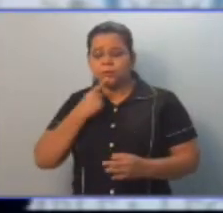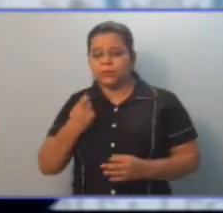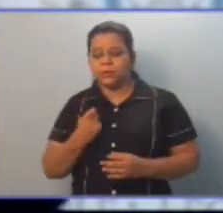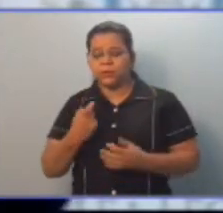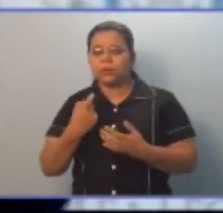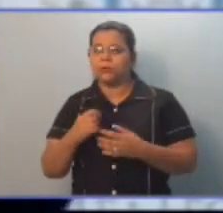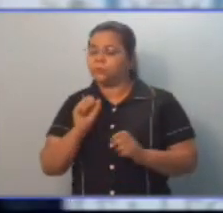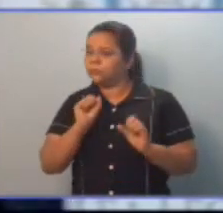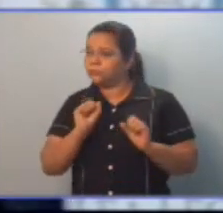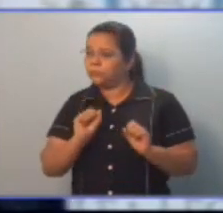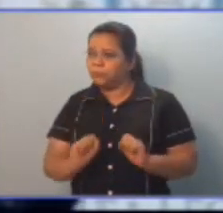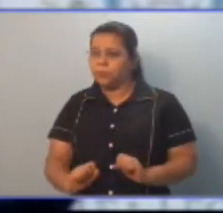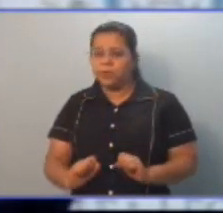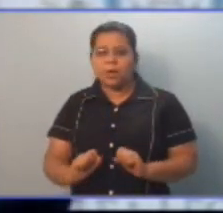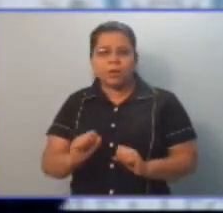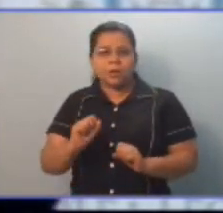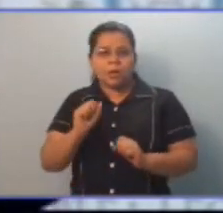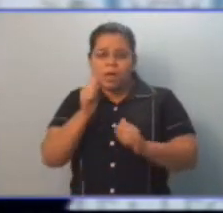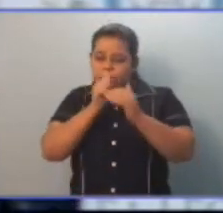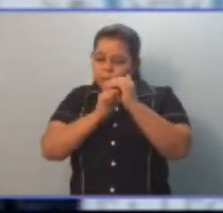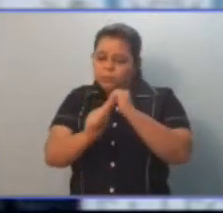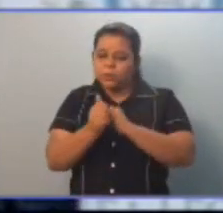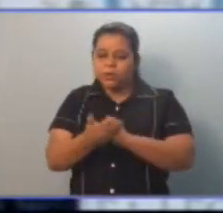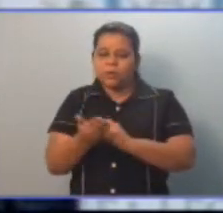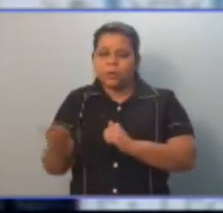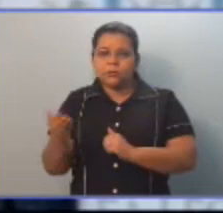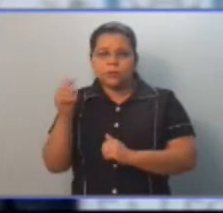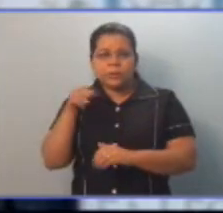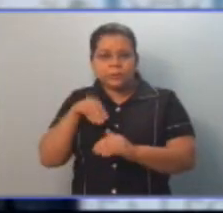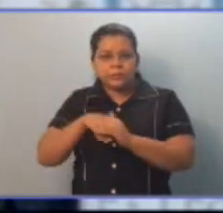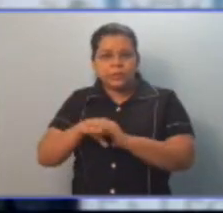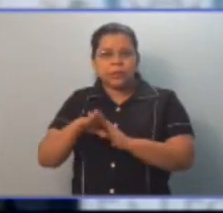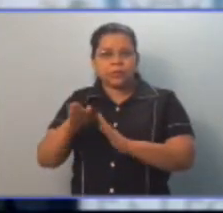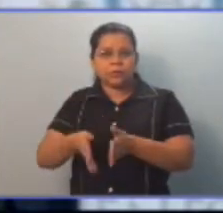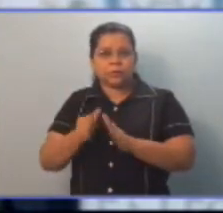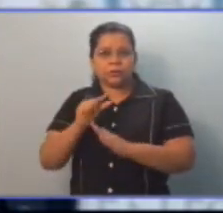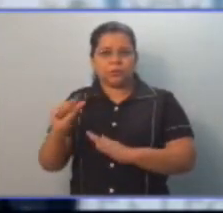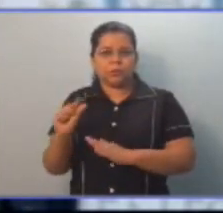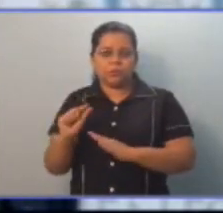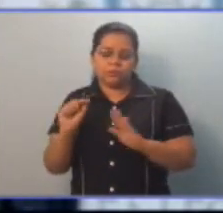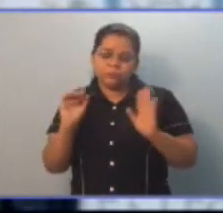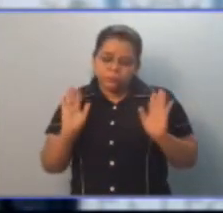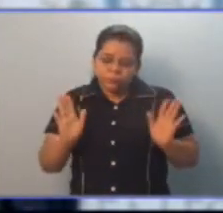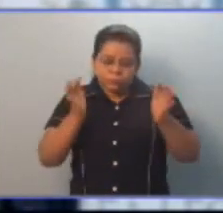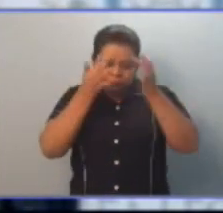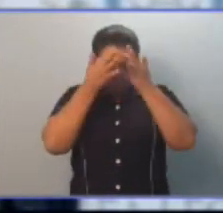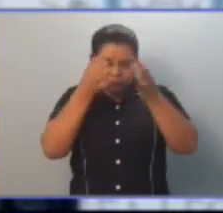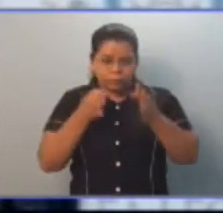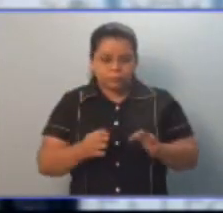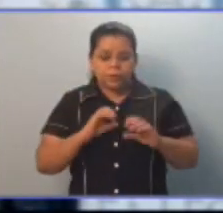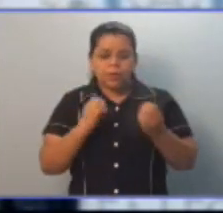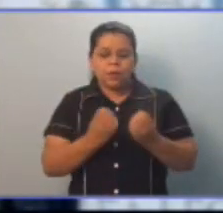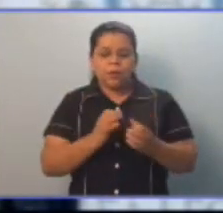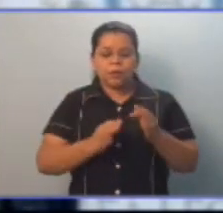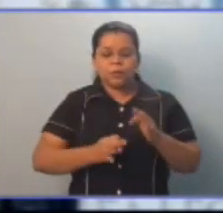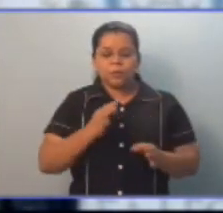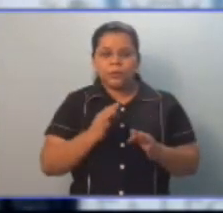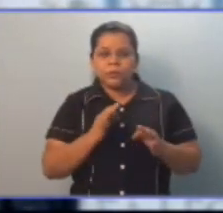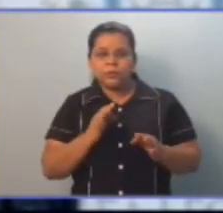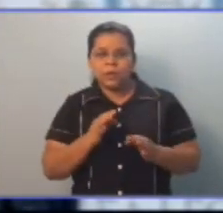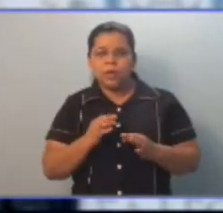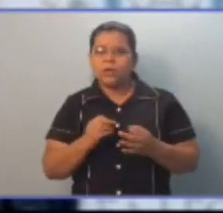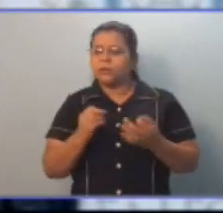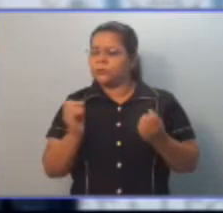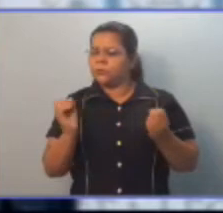puede viciar lo que pase ahí así en una forma más clara? Se decidió que el órgano judicial era el que menos